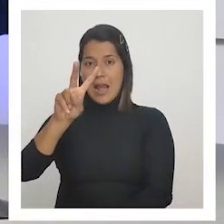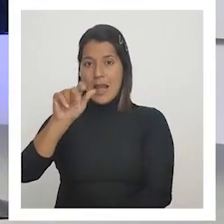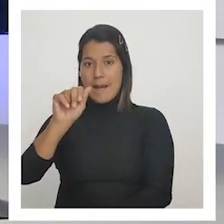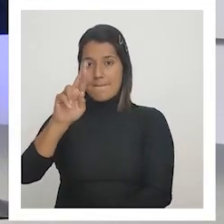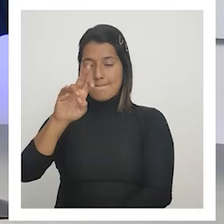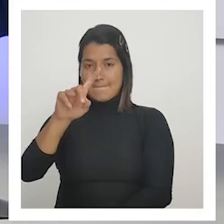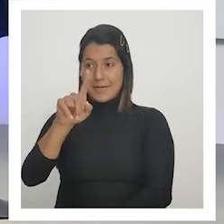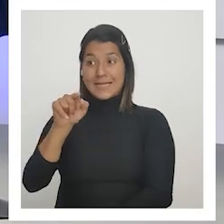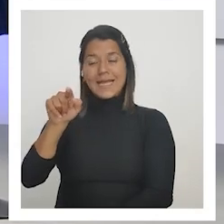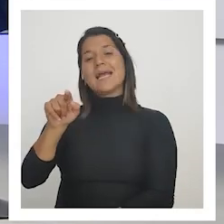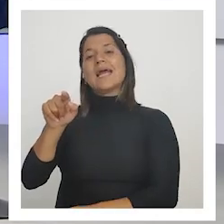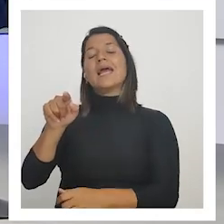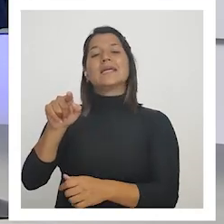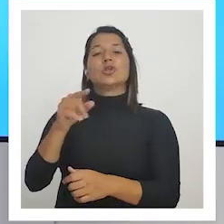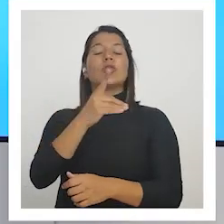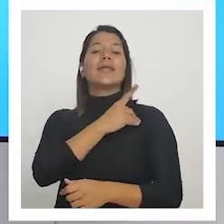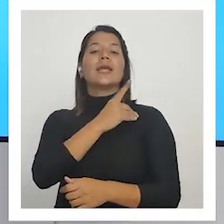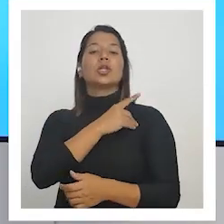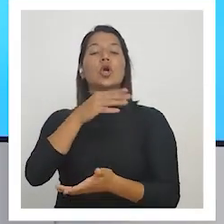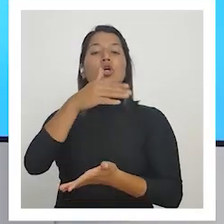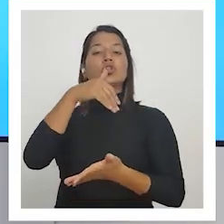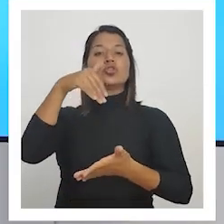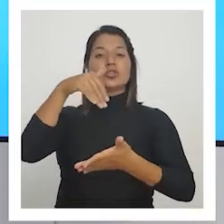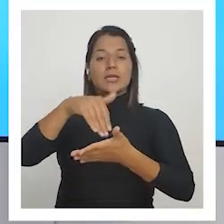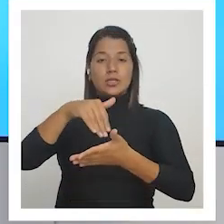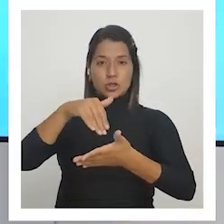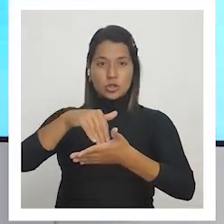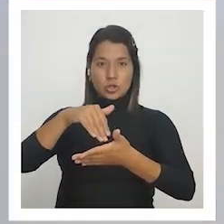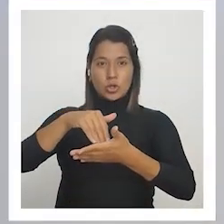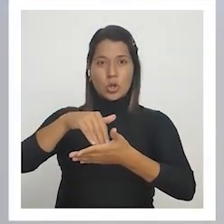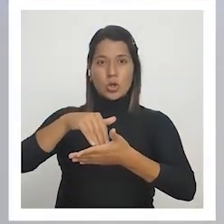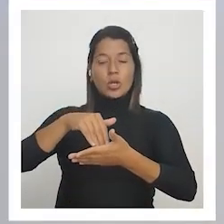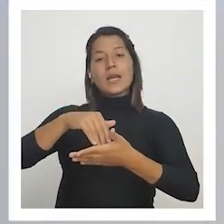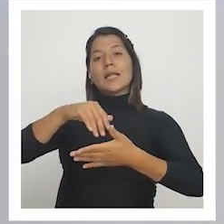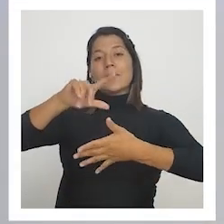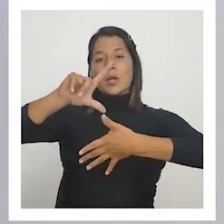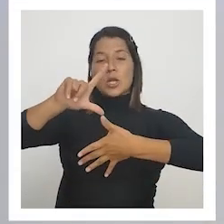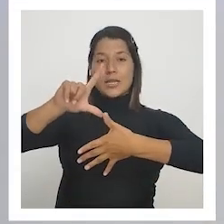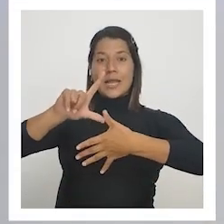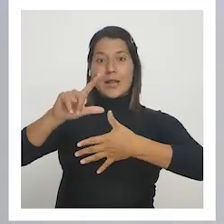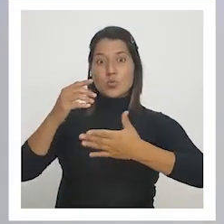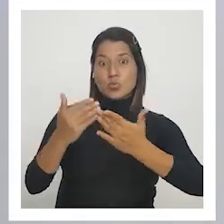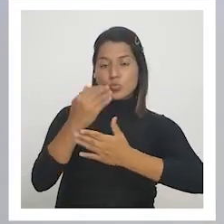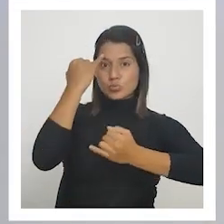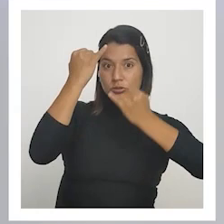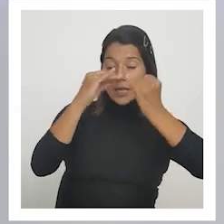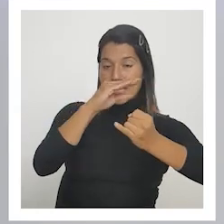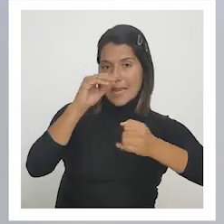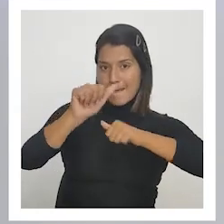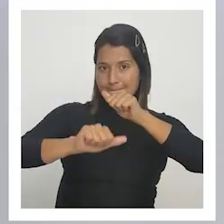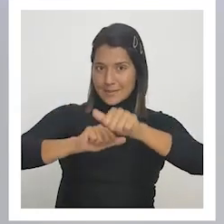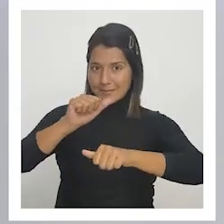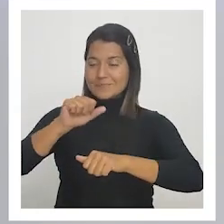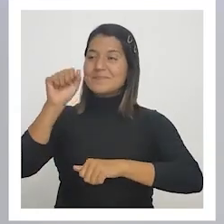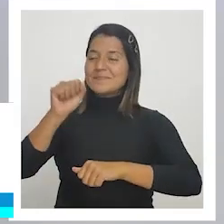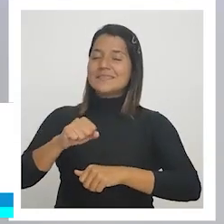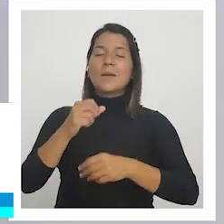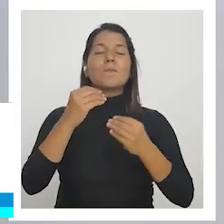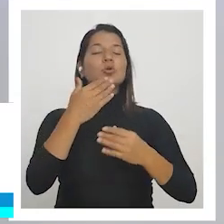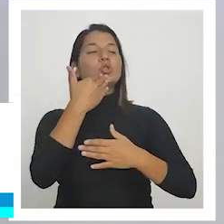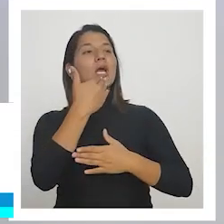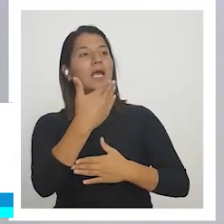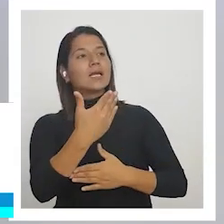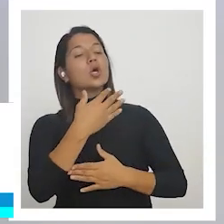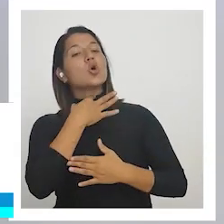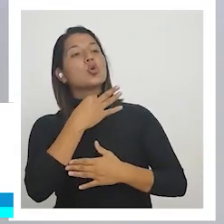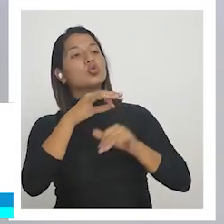Centro Latinoamericano de Innovación y Emprendimiento. Bienvenido, don Luis. Muchísimas gracias, Eric. Un gusto estar con usted y con toda su audiencia